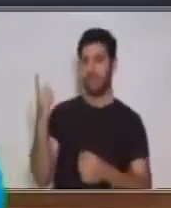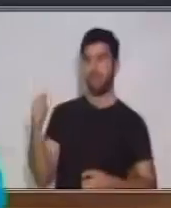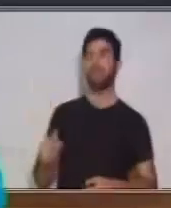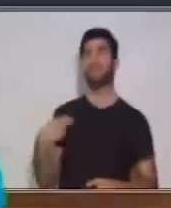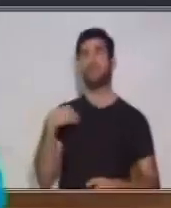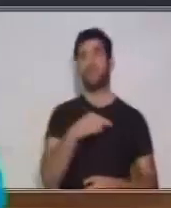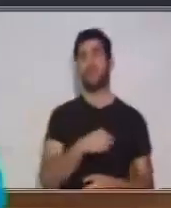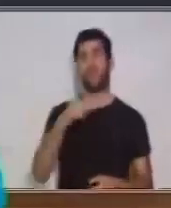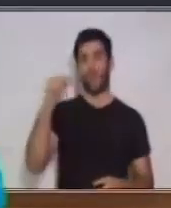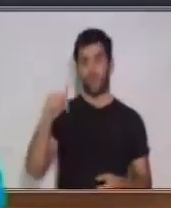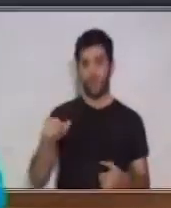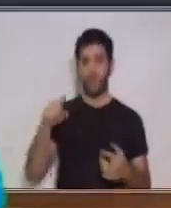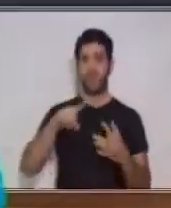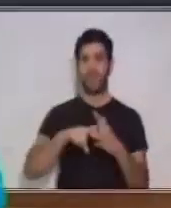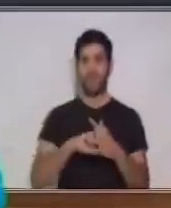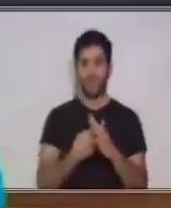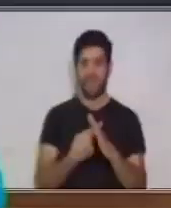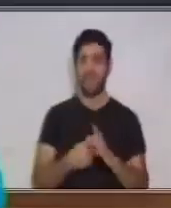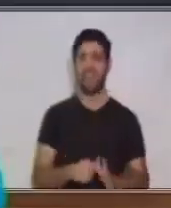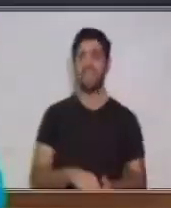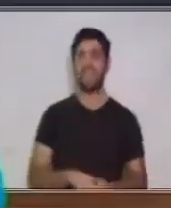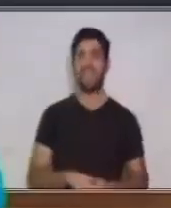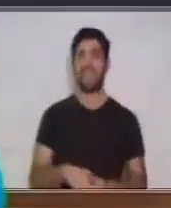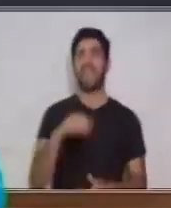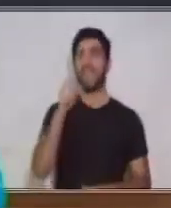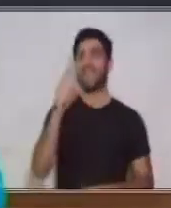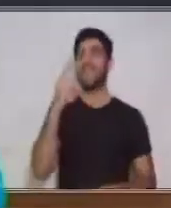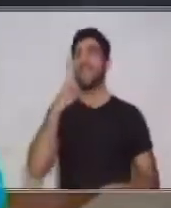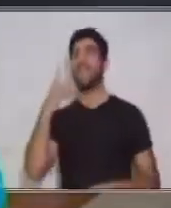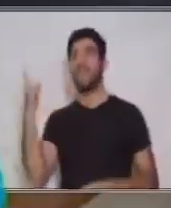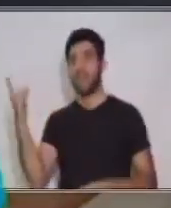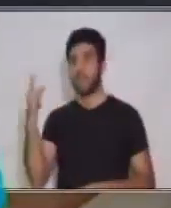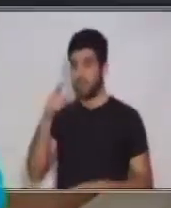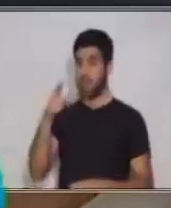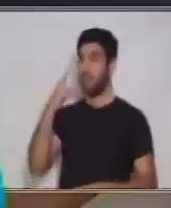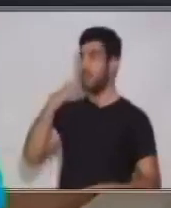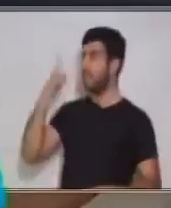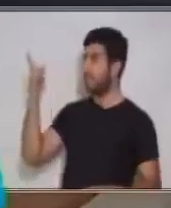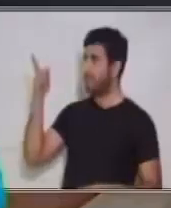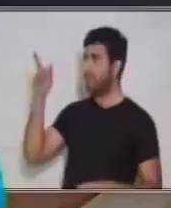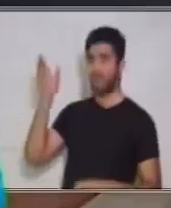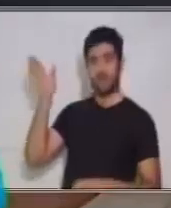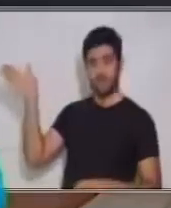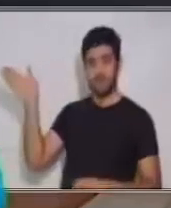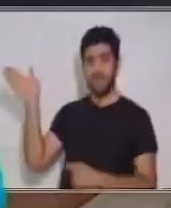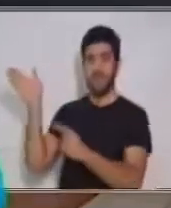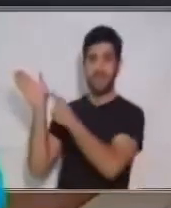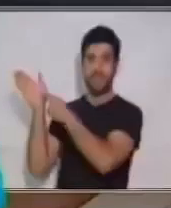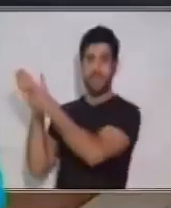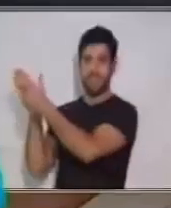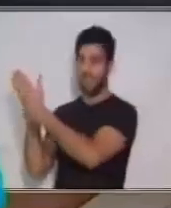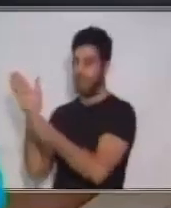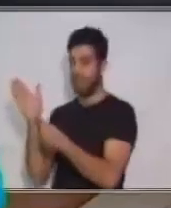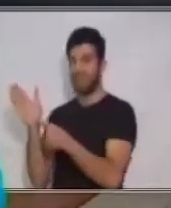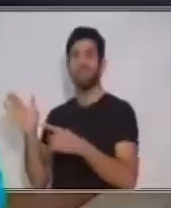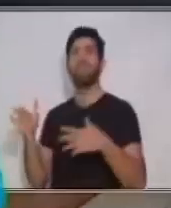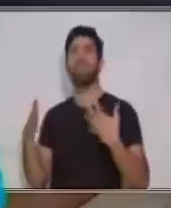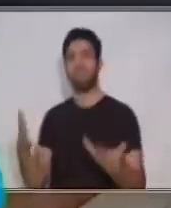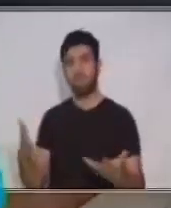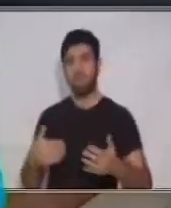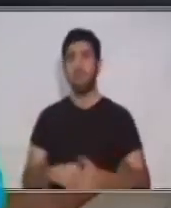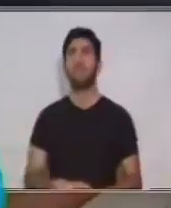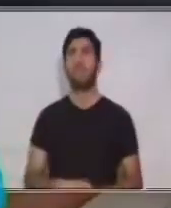damos inicio. Podemos observar que acá hay unas encuestas. Esta